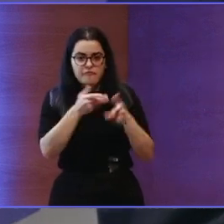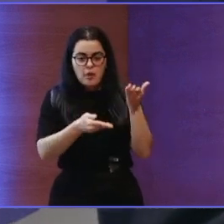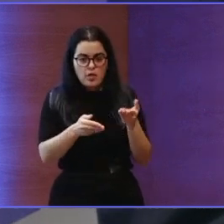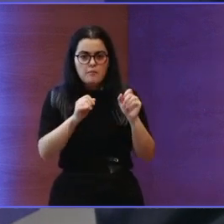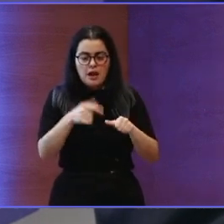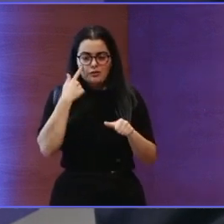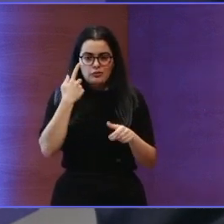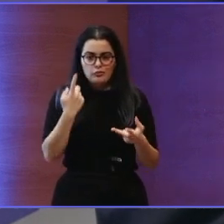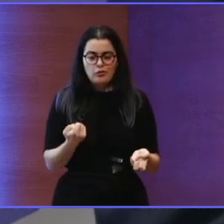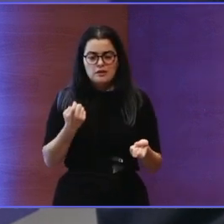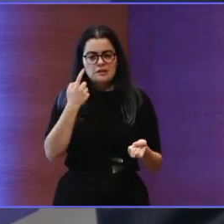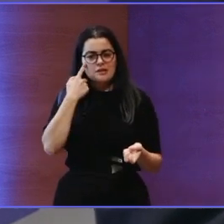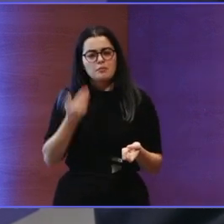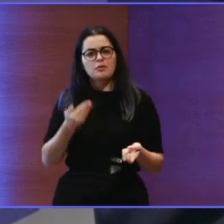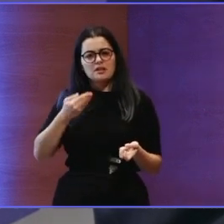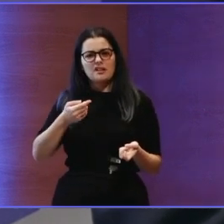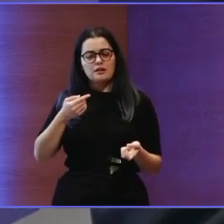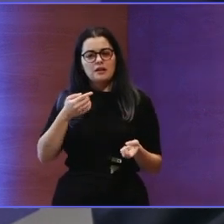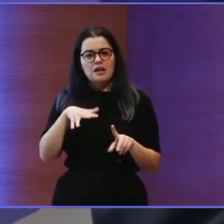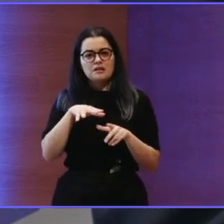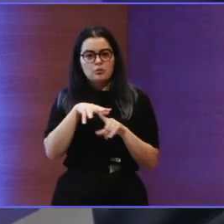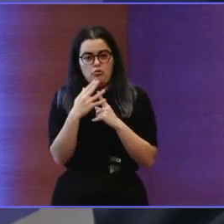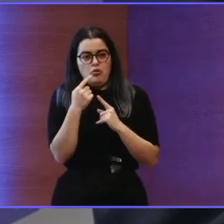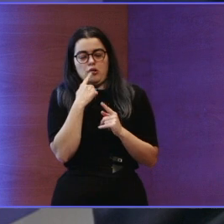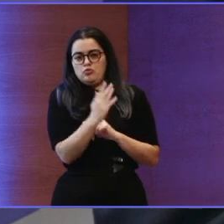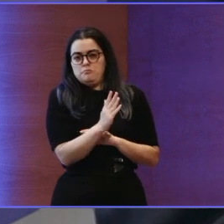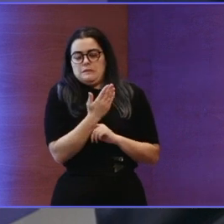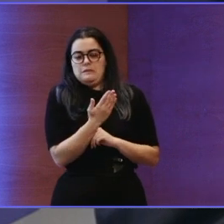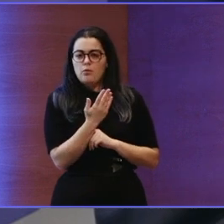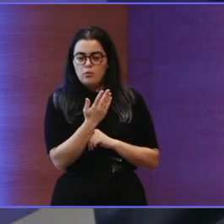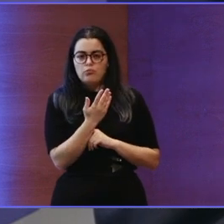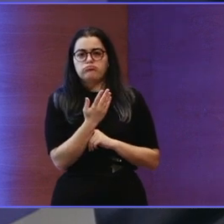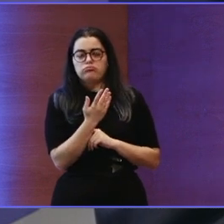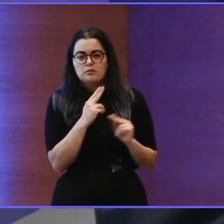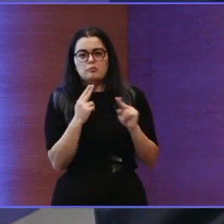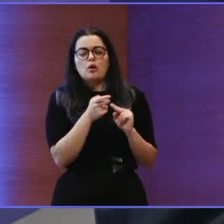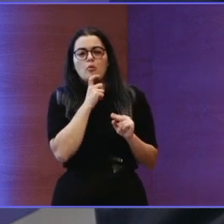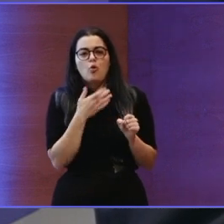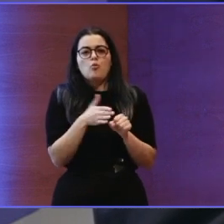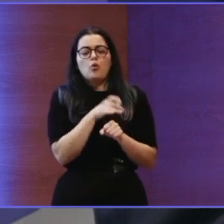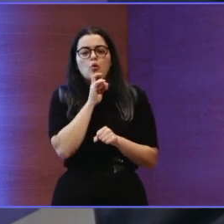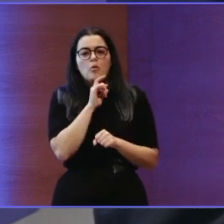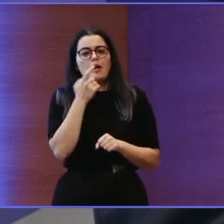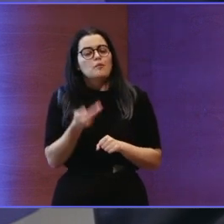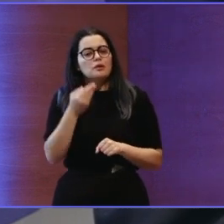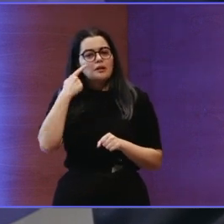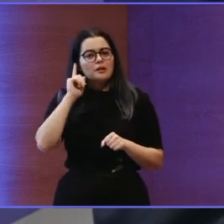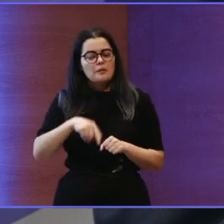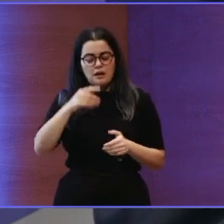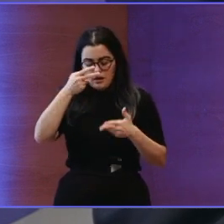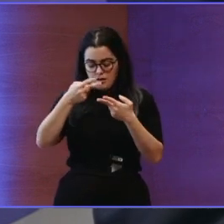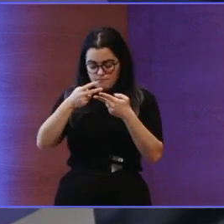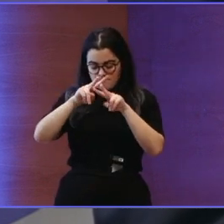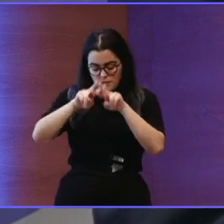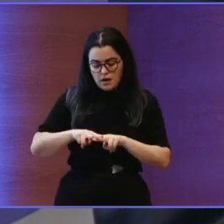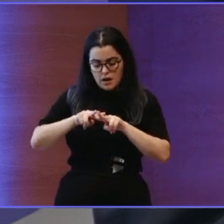para para tener también una respuesta a la situación que planteas es eh habría que hacer una metaevaluación de de Cuáles